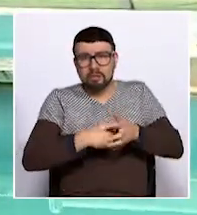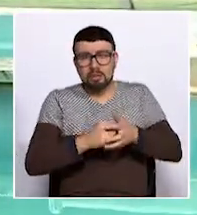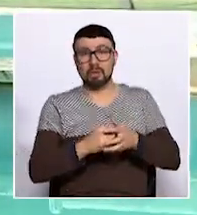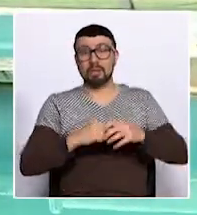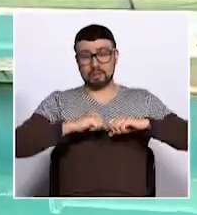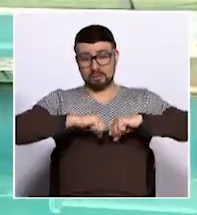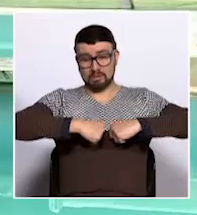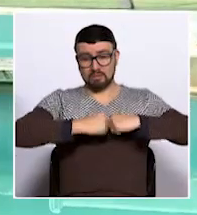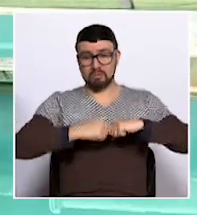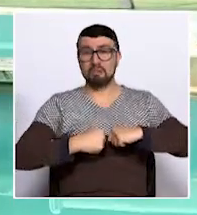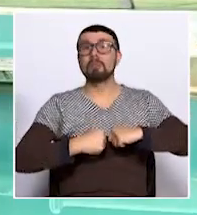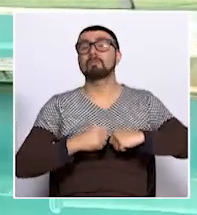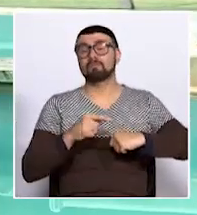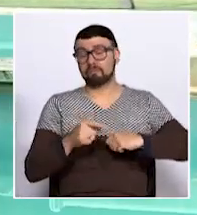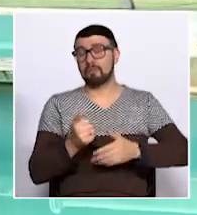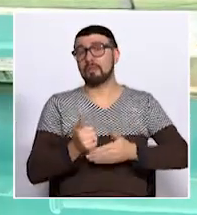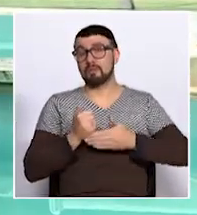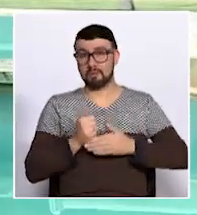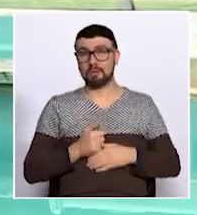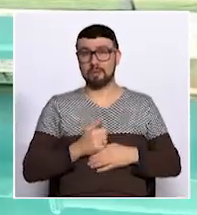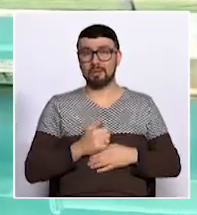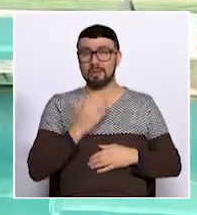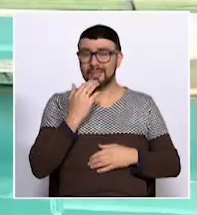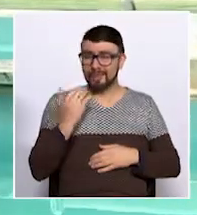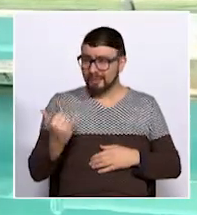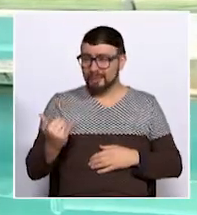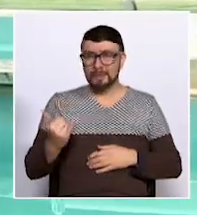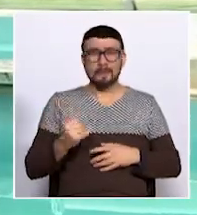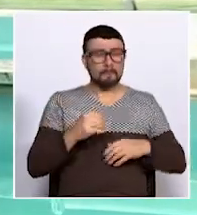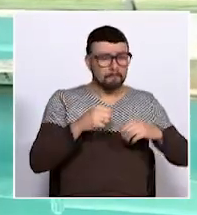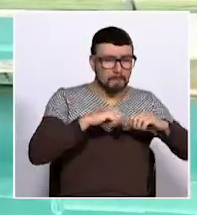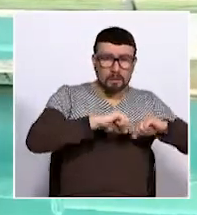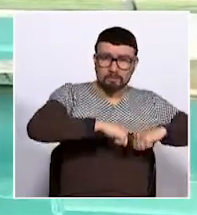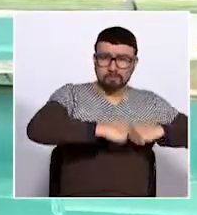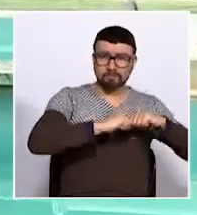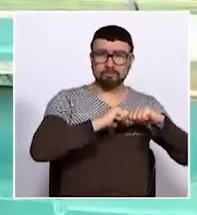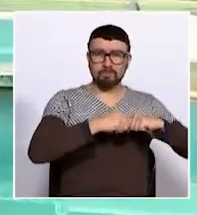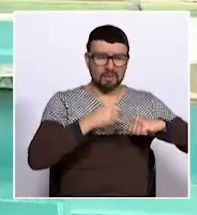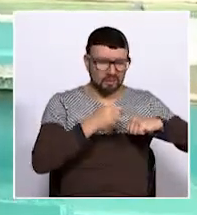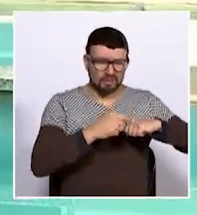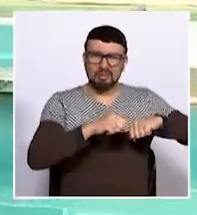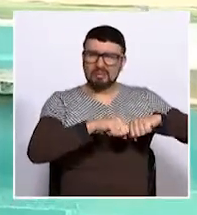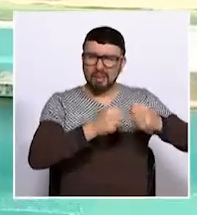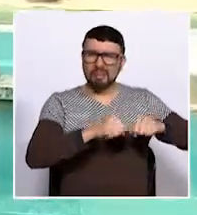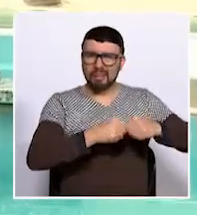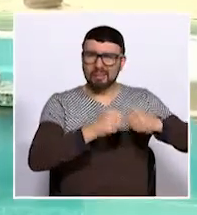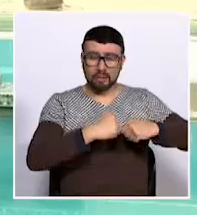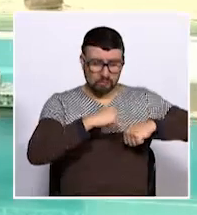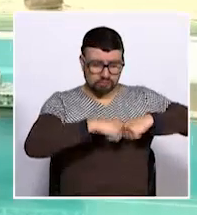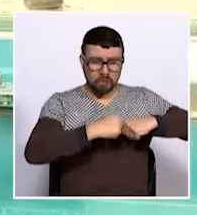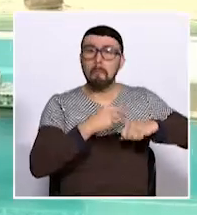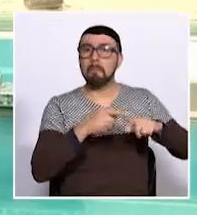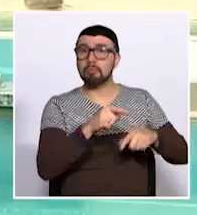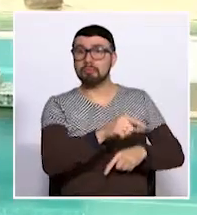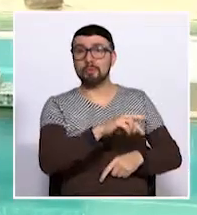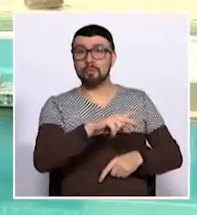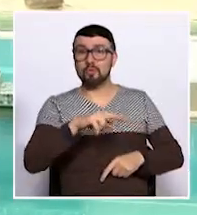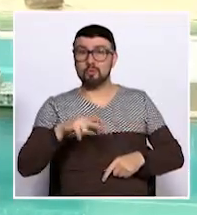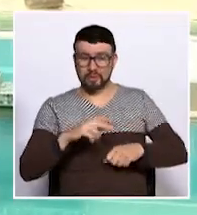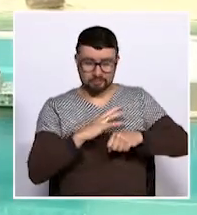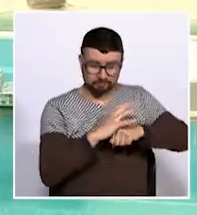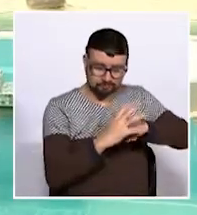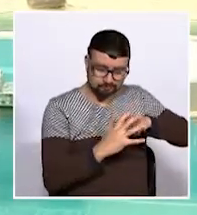¿sí? Porque si tenemos algún desgaste articular, estamos evitando ese desgaste articular netamente de las